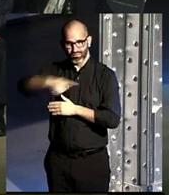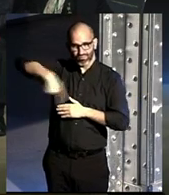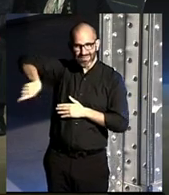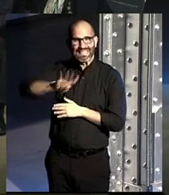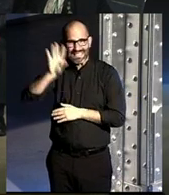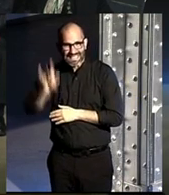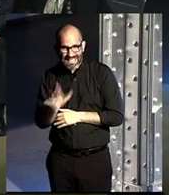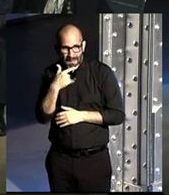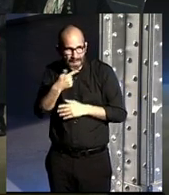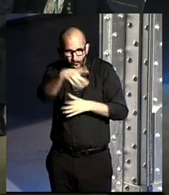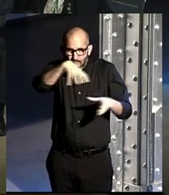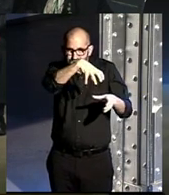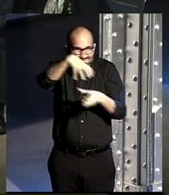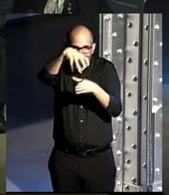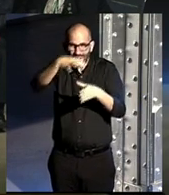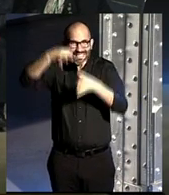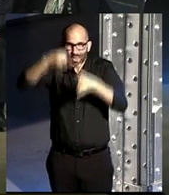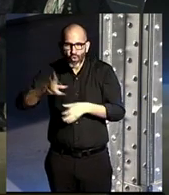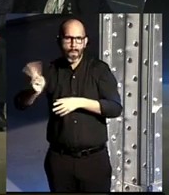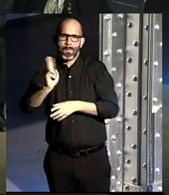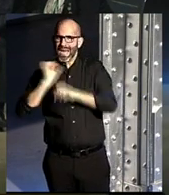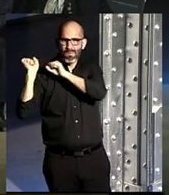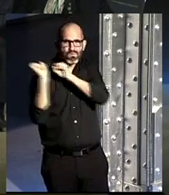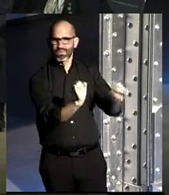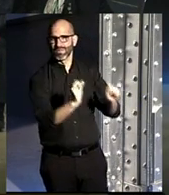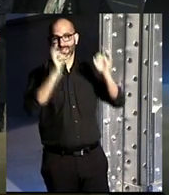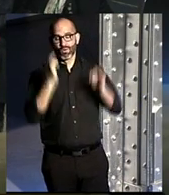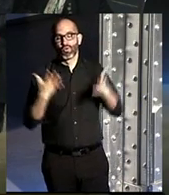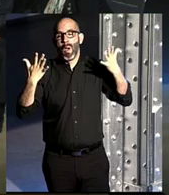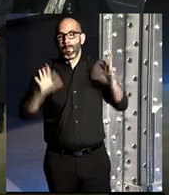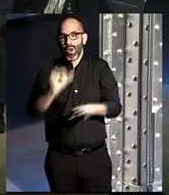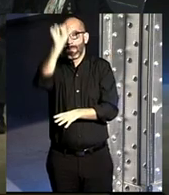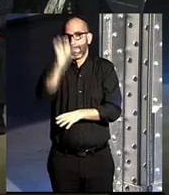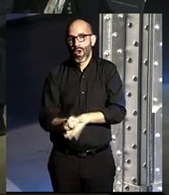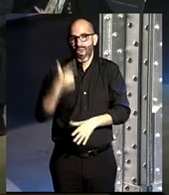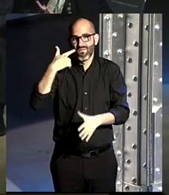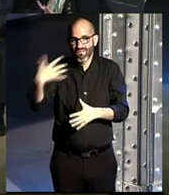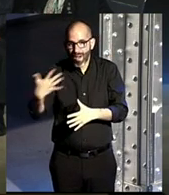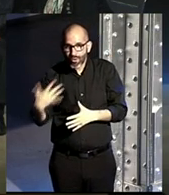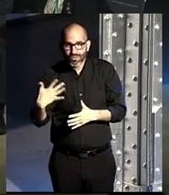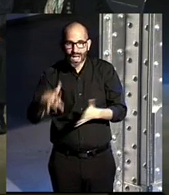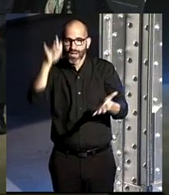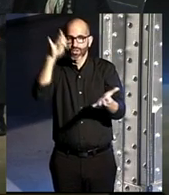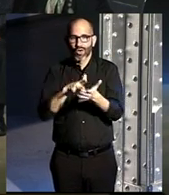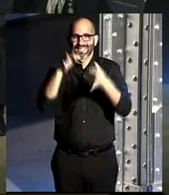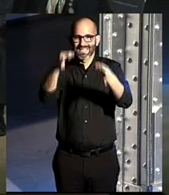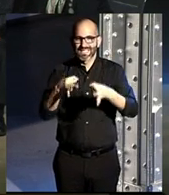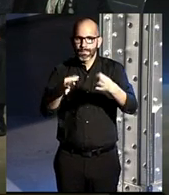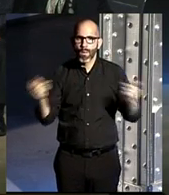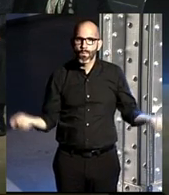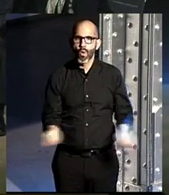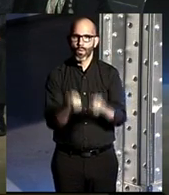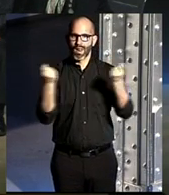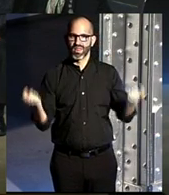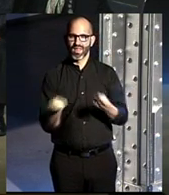exactamente el contrario. Pero es una película famosa, donde quiera te ponen en la publicidad, por ejemplo, de